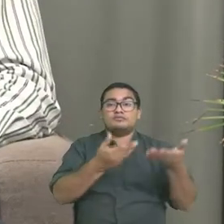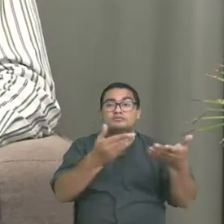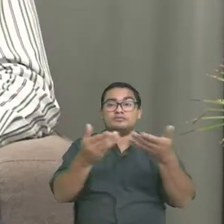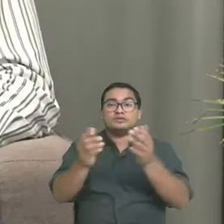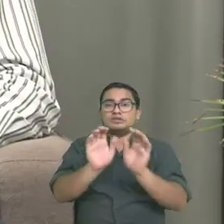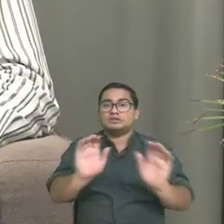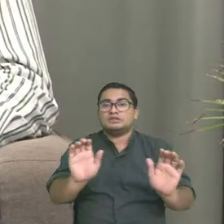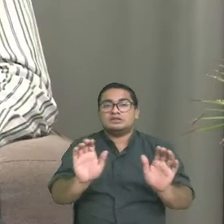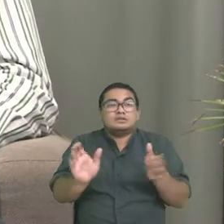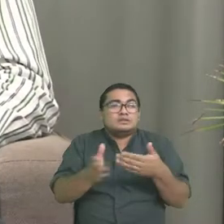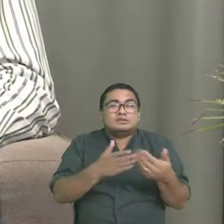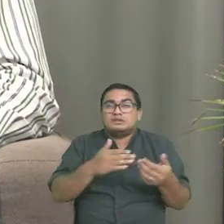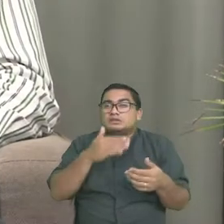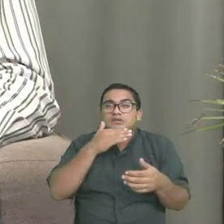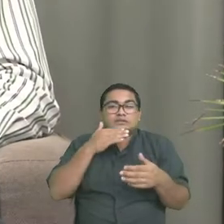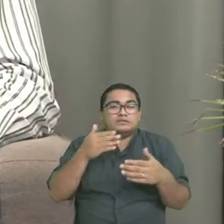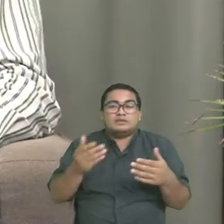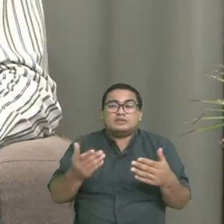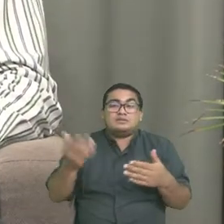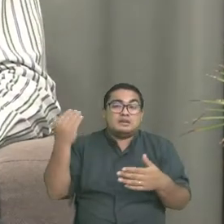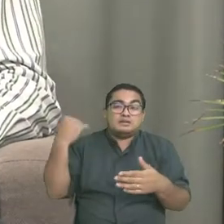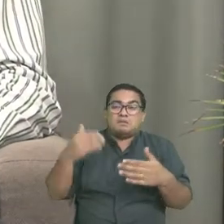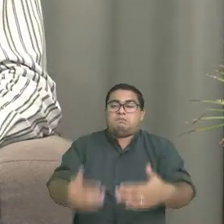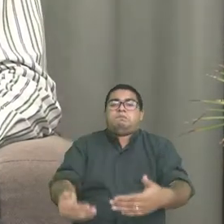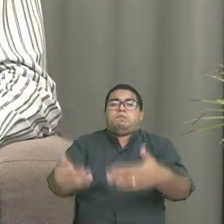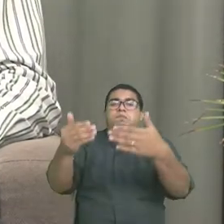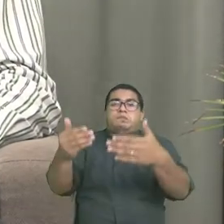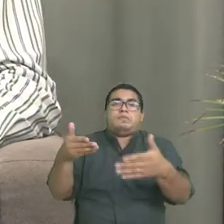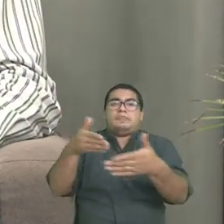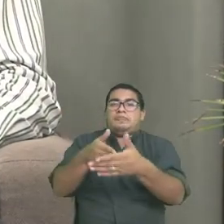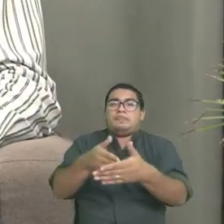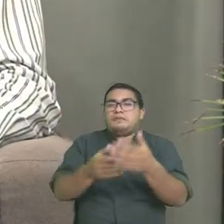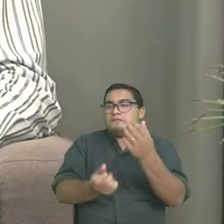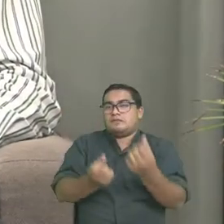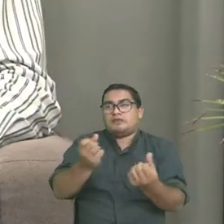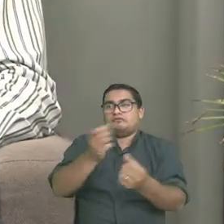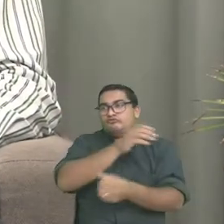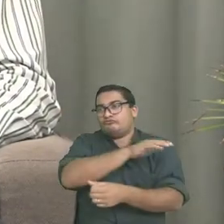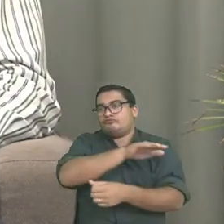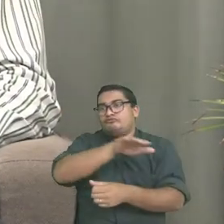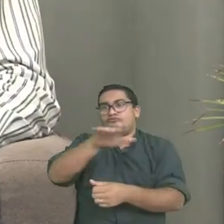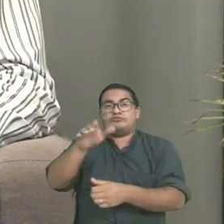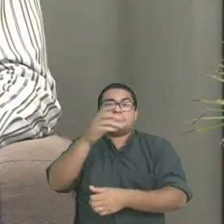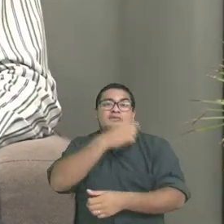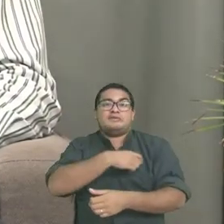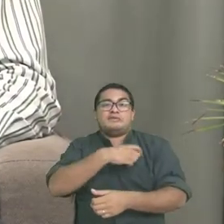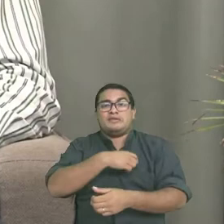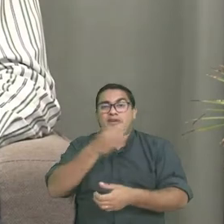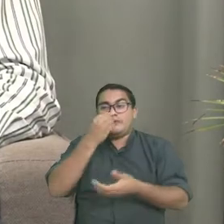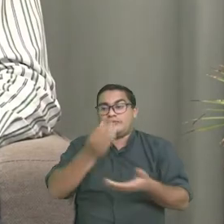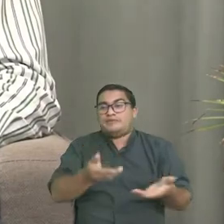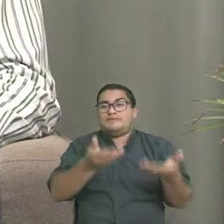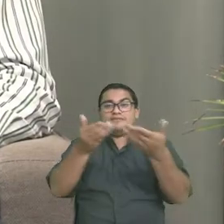muchas dificultades en los tranques, pero llegaba a los centros de estudio.